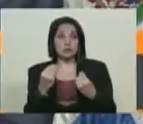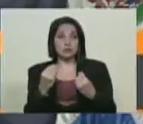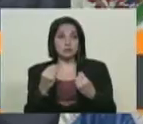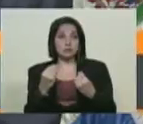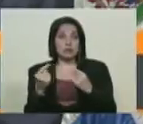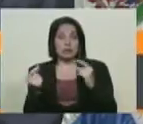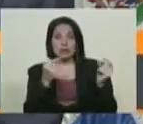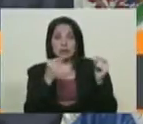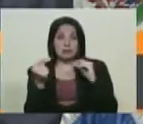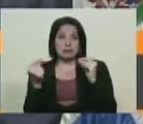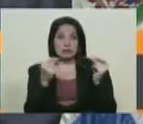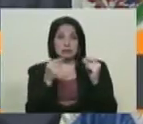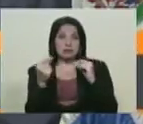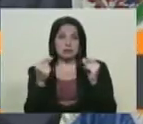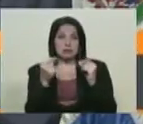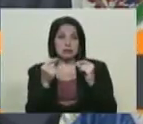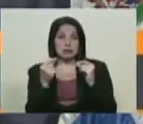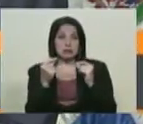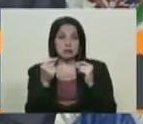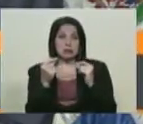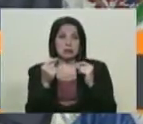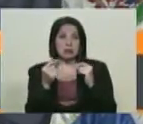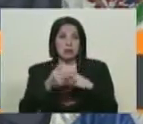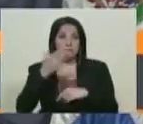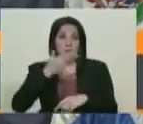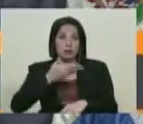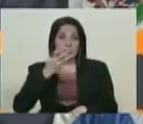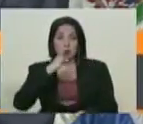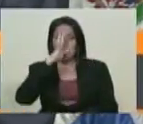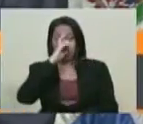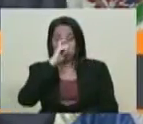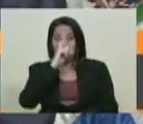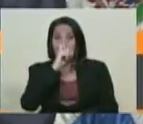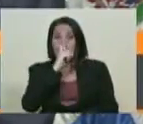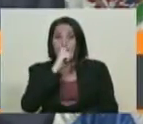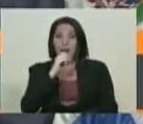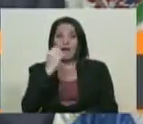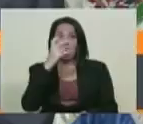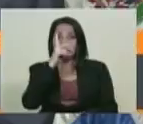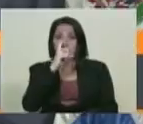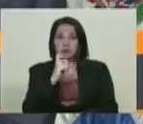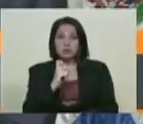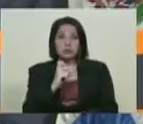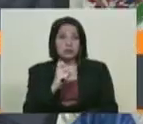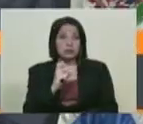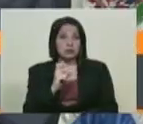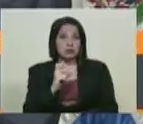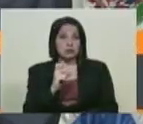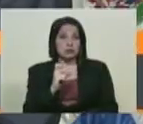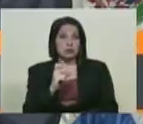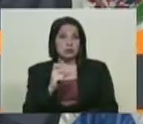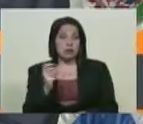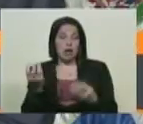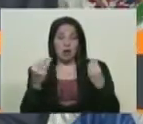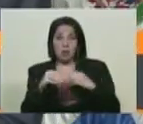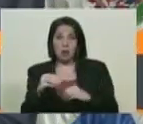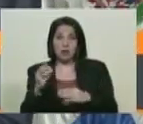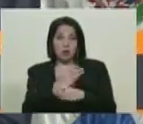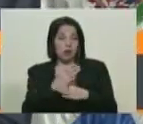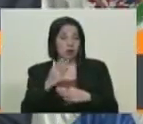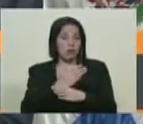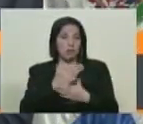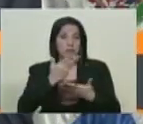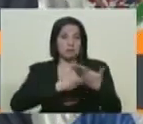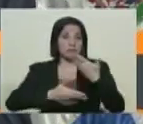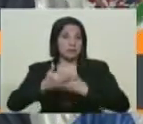Las discusiones de paz en Colombia se echaron más de 4 años. Yo creo que no necesitamos tanto tiempo para lograr un acuerdo de convivencia en